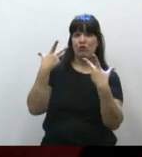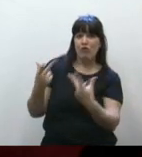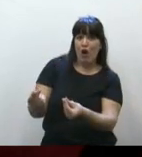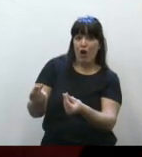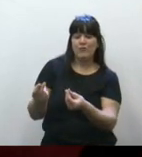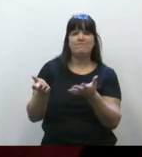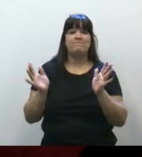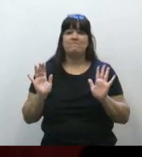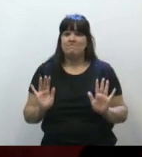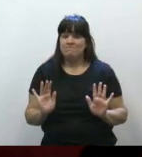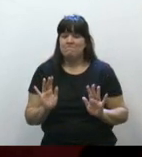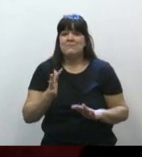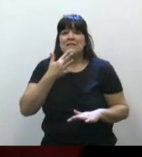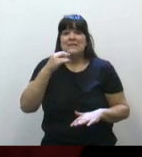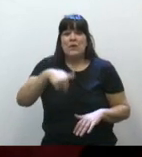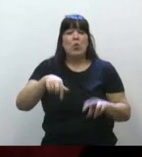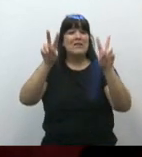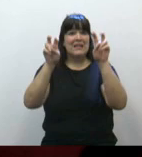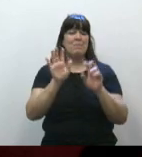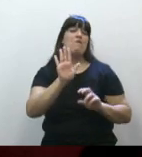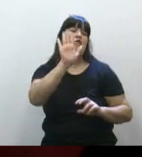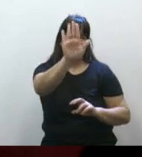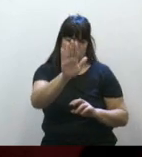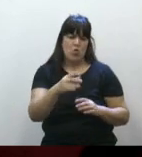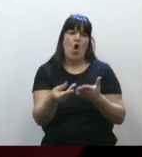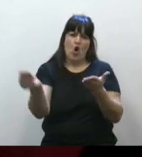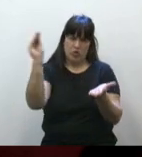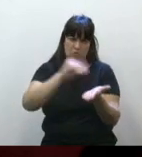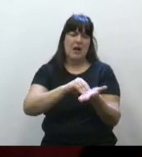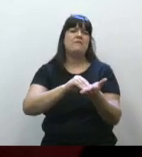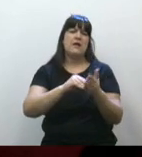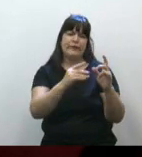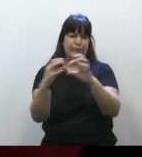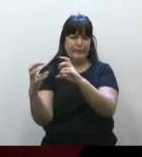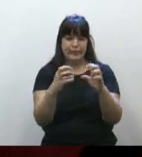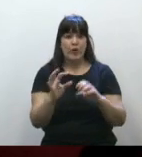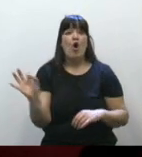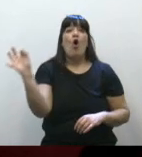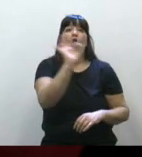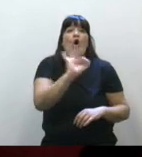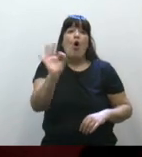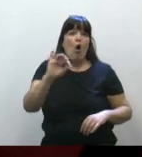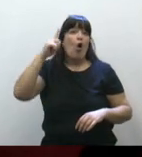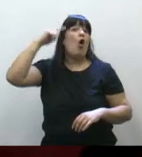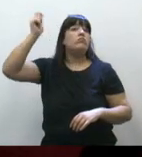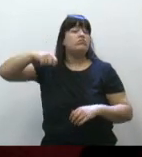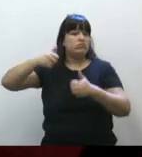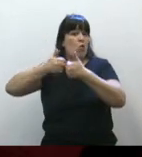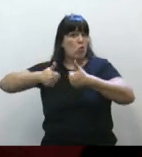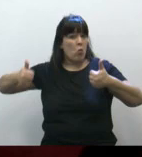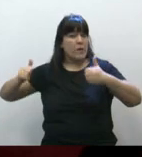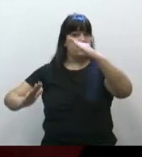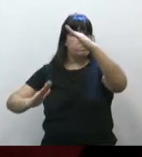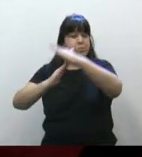seguramente este tema en el futuro se va a tratar o tal vez la corte que ha tenido una visión